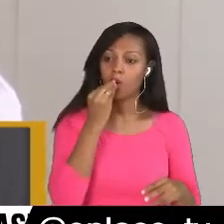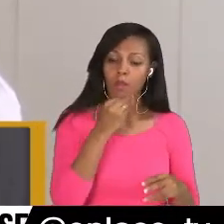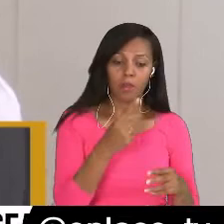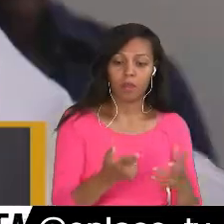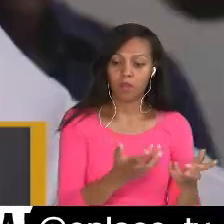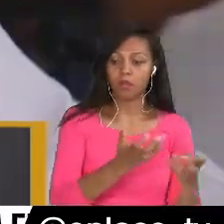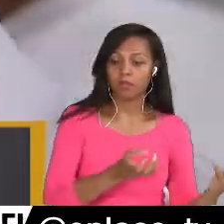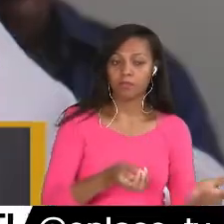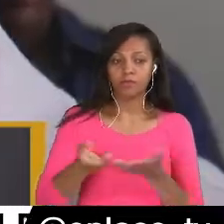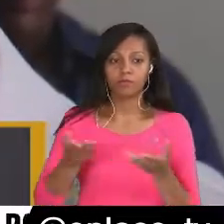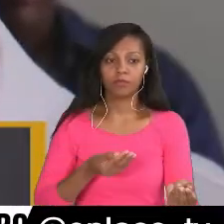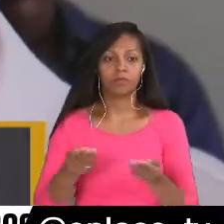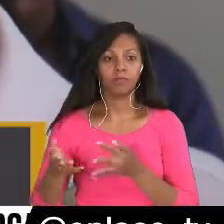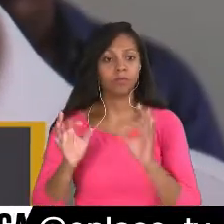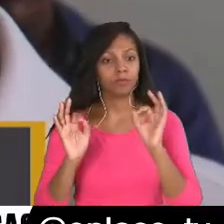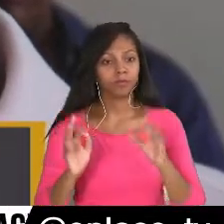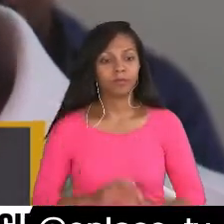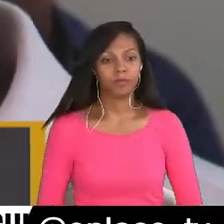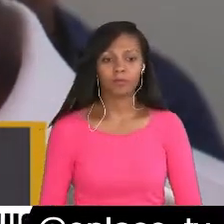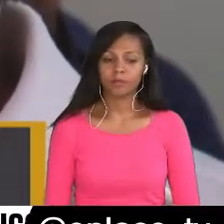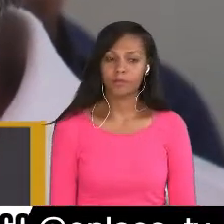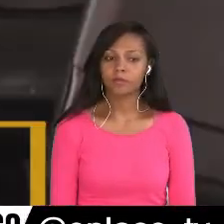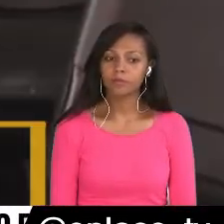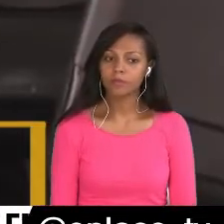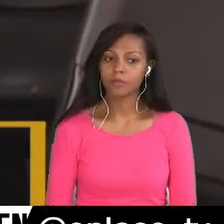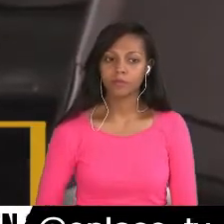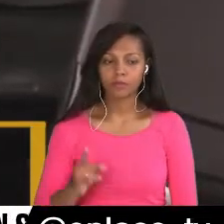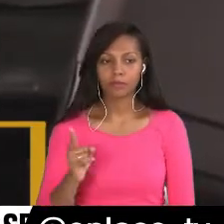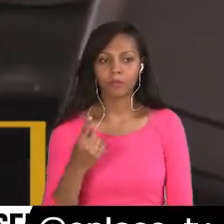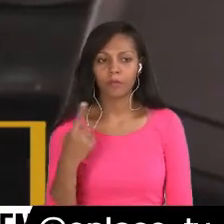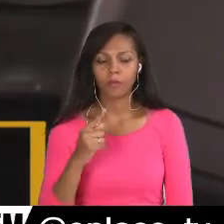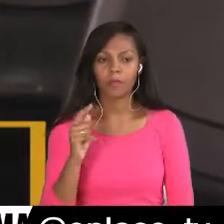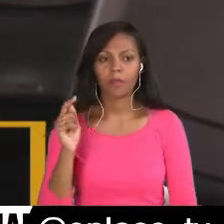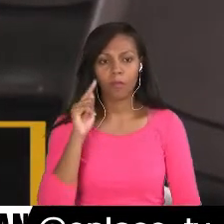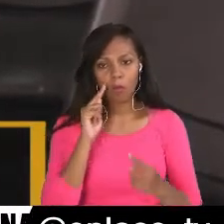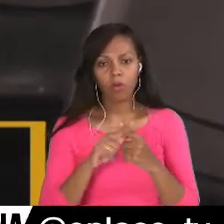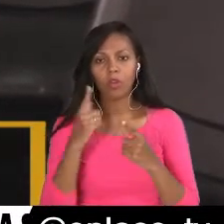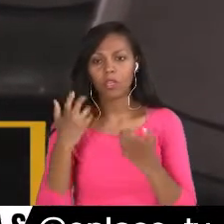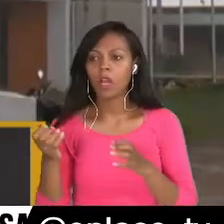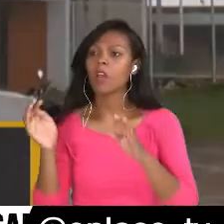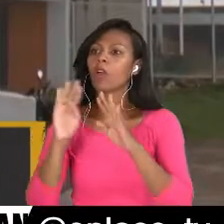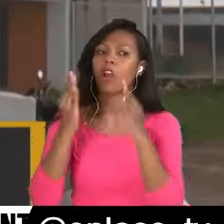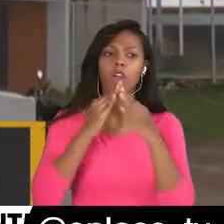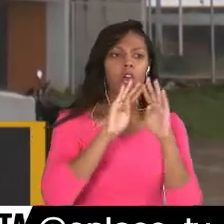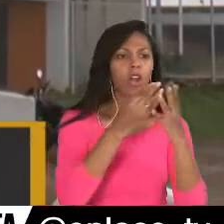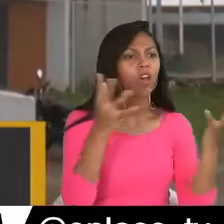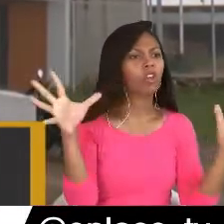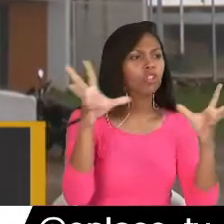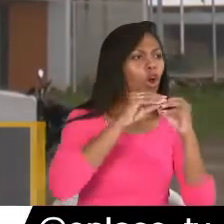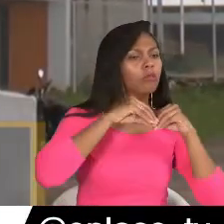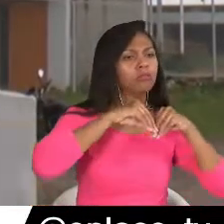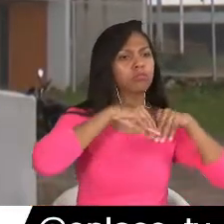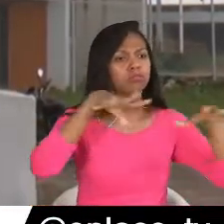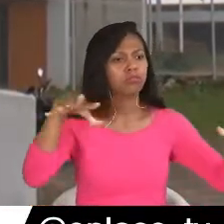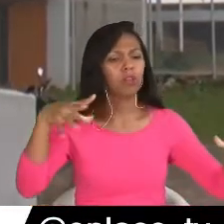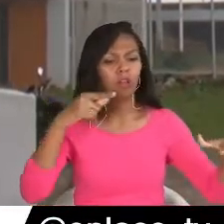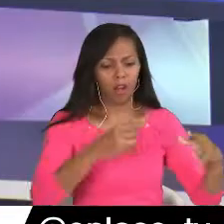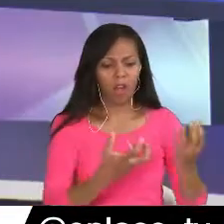en el megacolegio. El propósito de la administración municipal es habilitar en todos los colegios este tipo de cocinas para procesar directamente el alimento